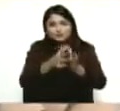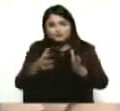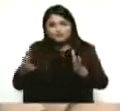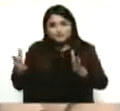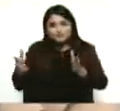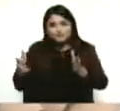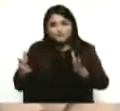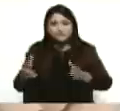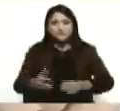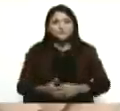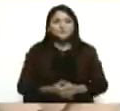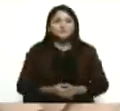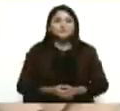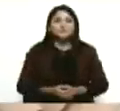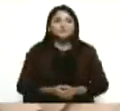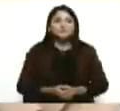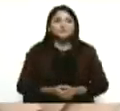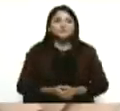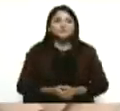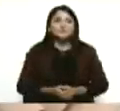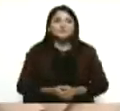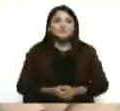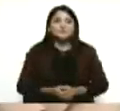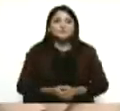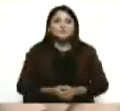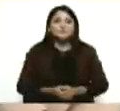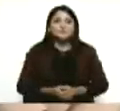actividad con esa licencia por 3 años